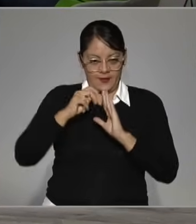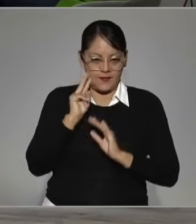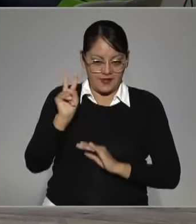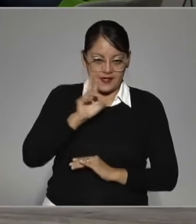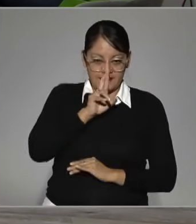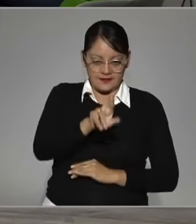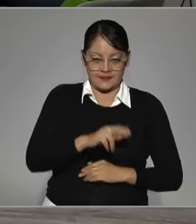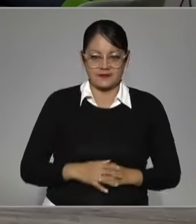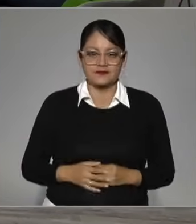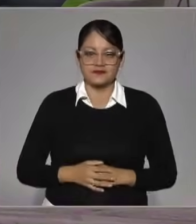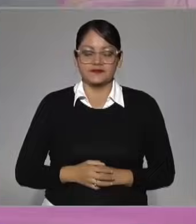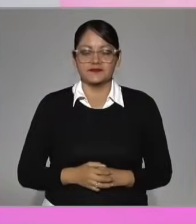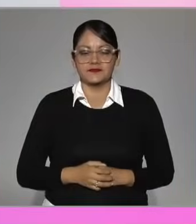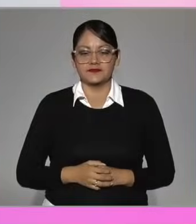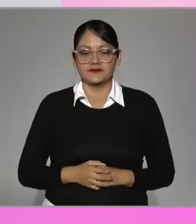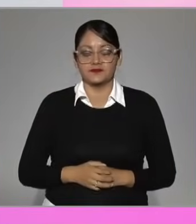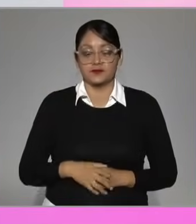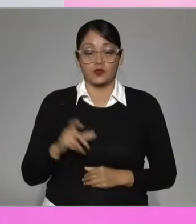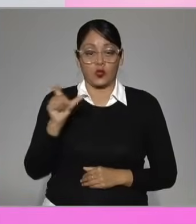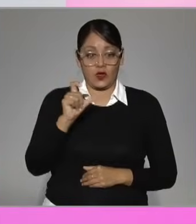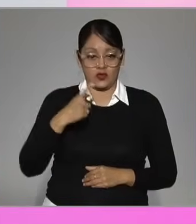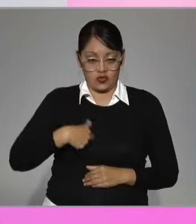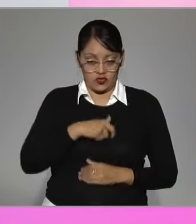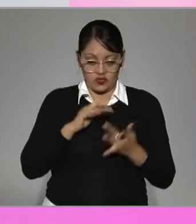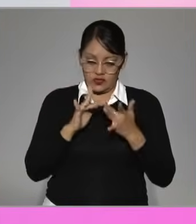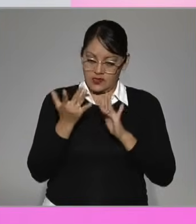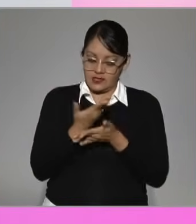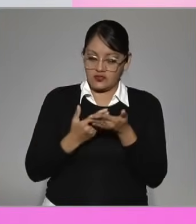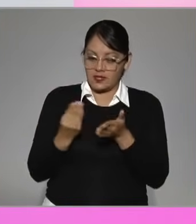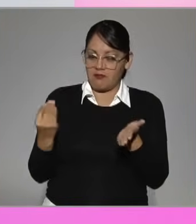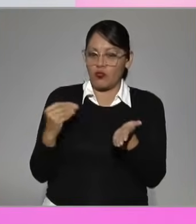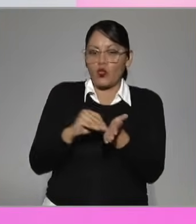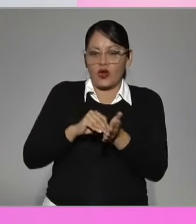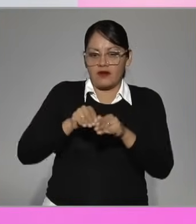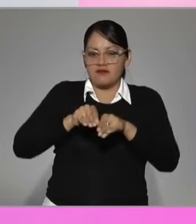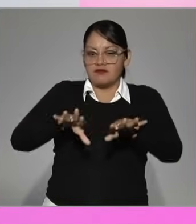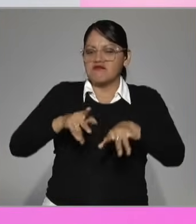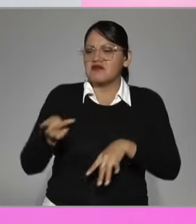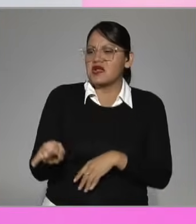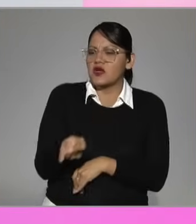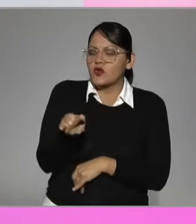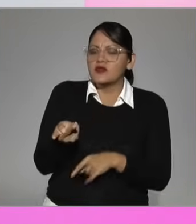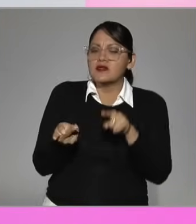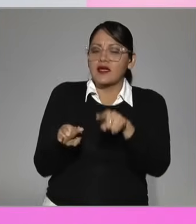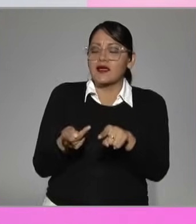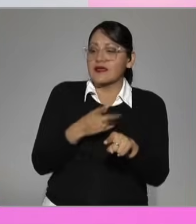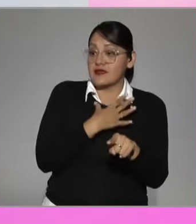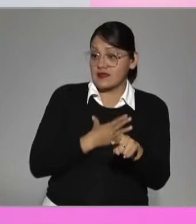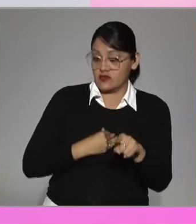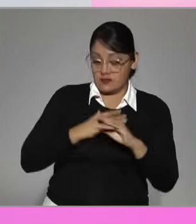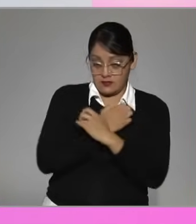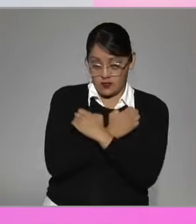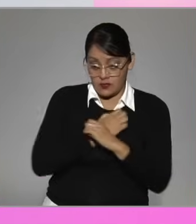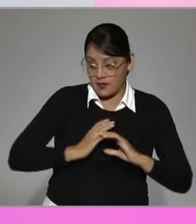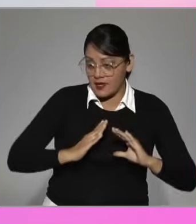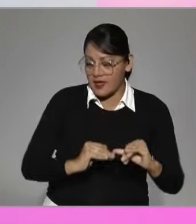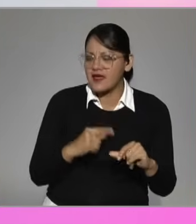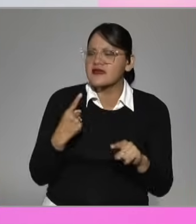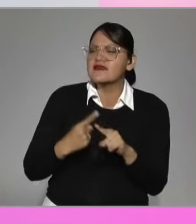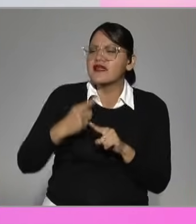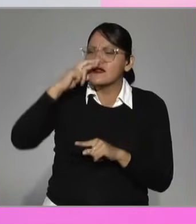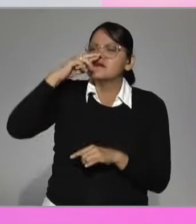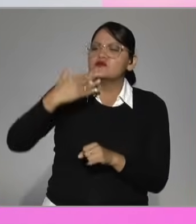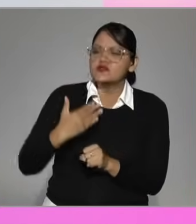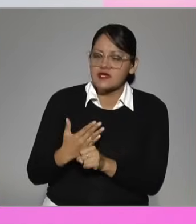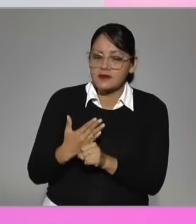compañeros. Al preguntar en nuestras redes sociales de quién debe de ser responsabilidad la educación de los hijos, estos